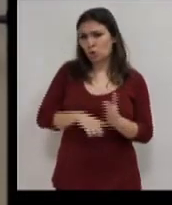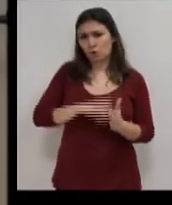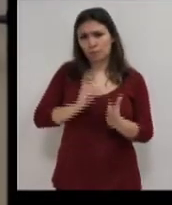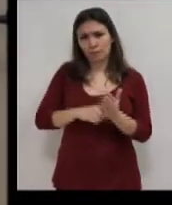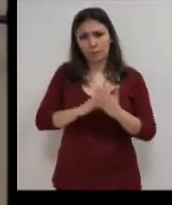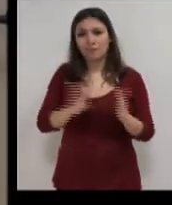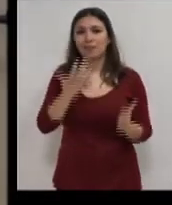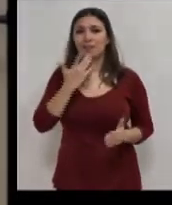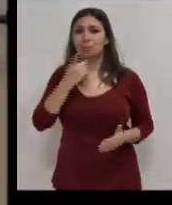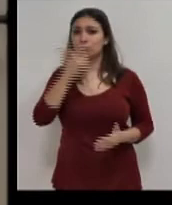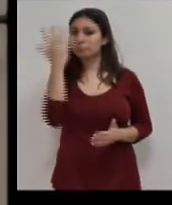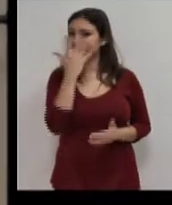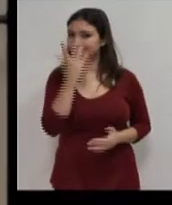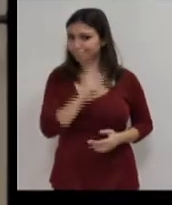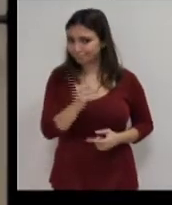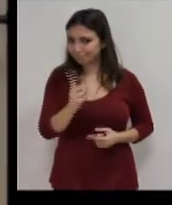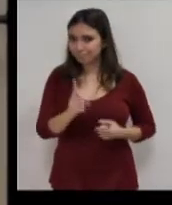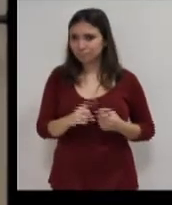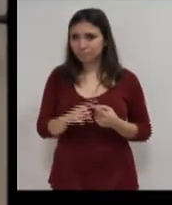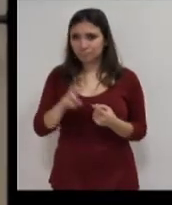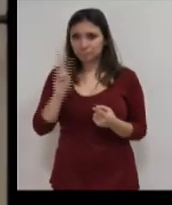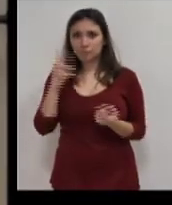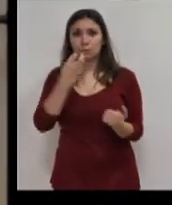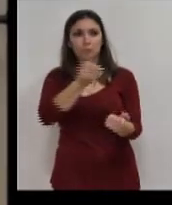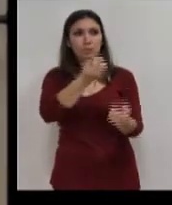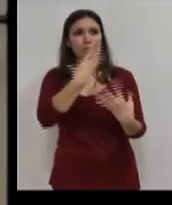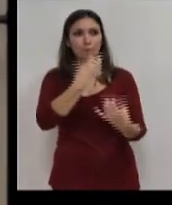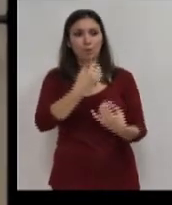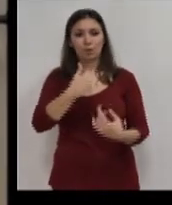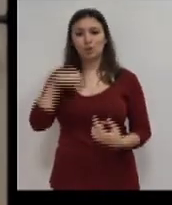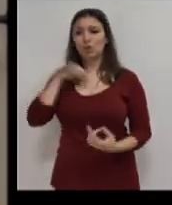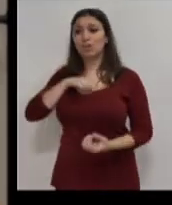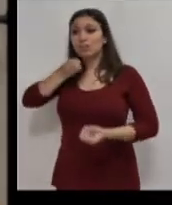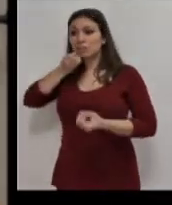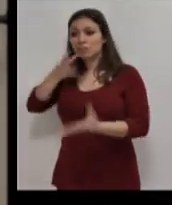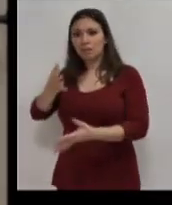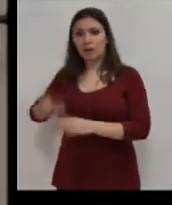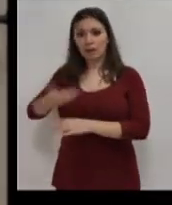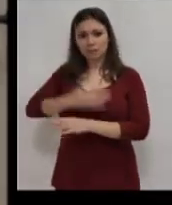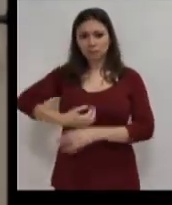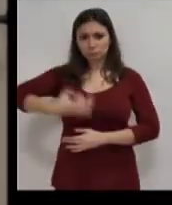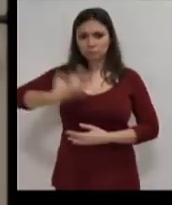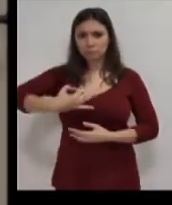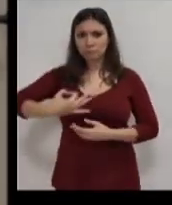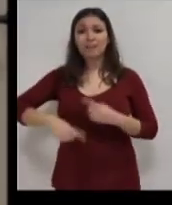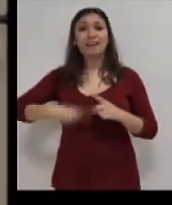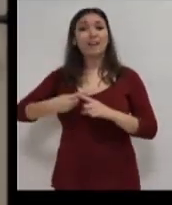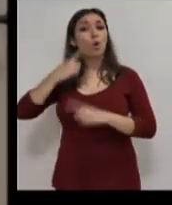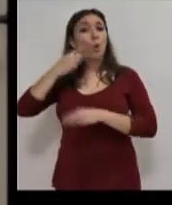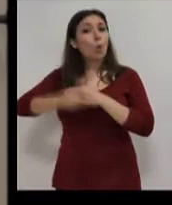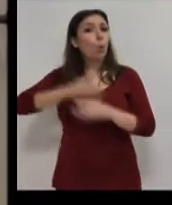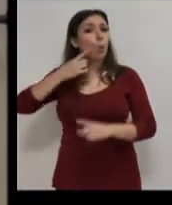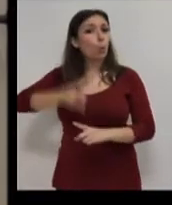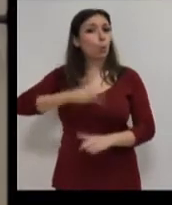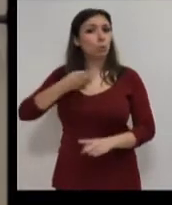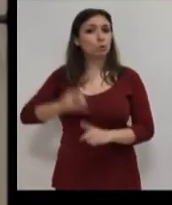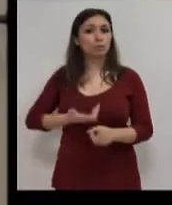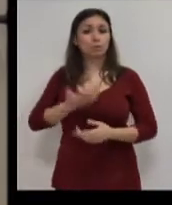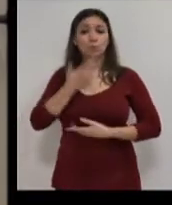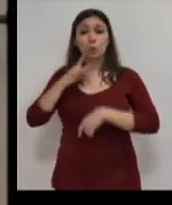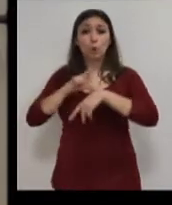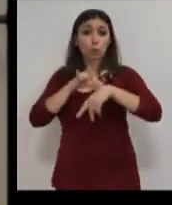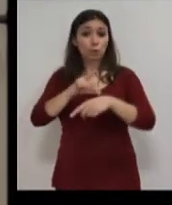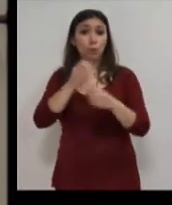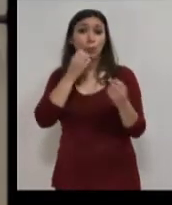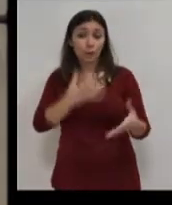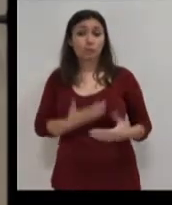En todos sus aspectos, como digo, desde el punto de vista de la fiabilidad propia de la información que se transmite, hasta el